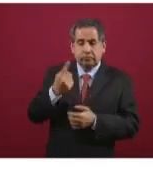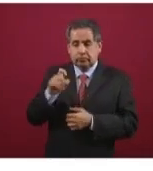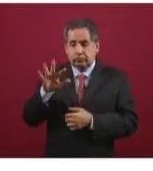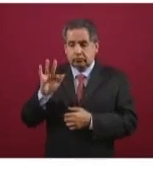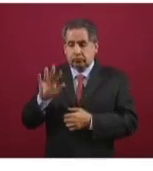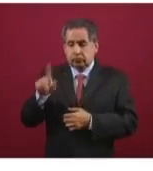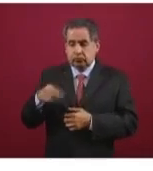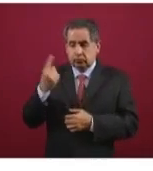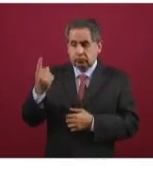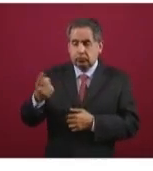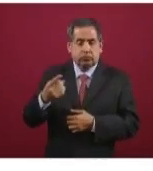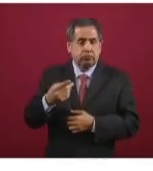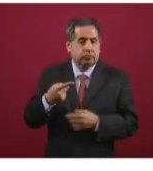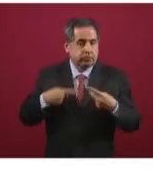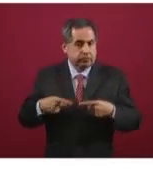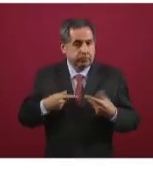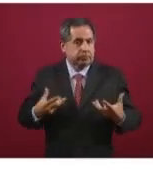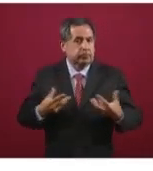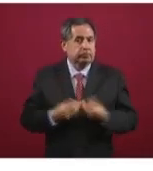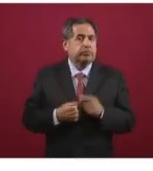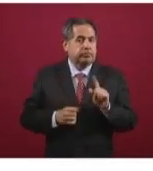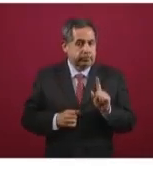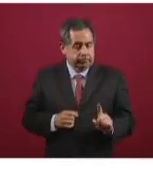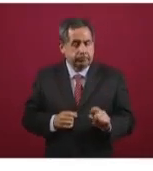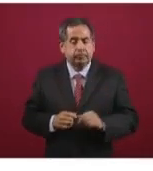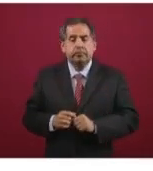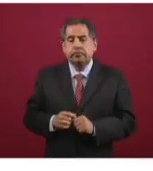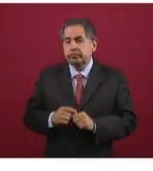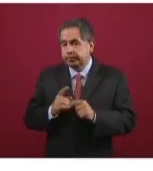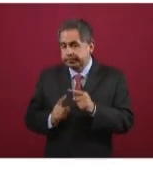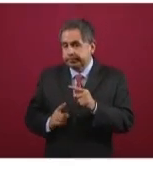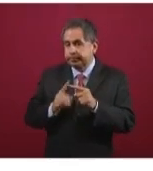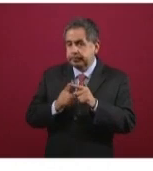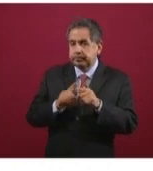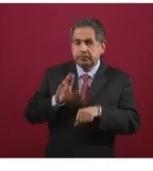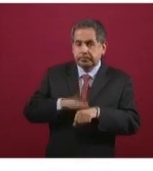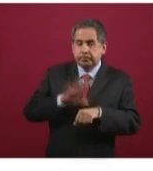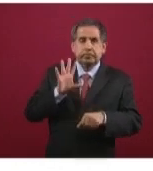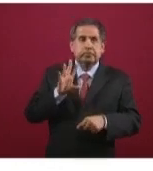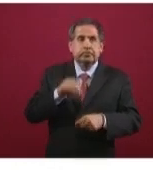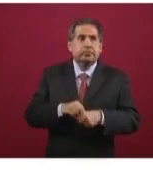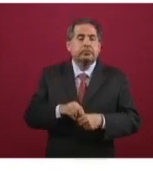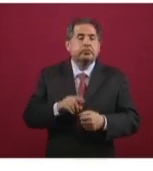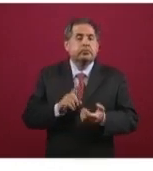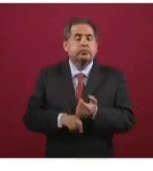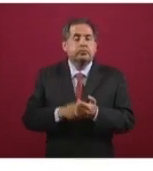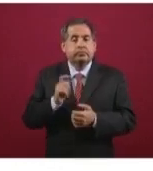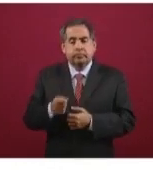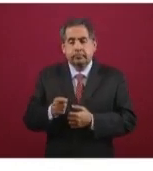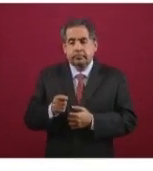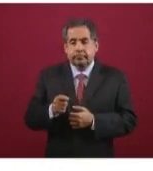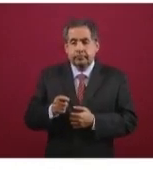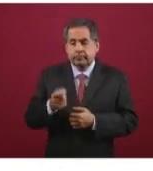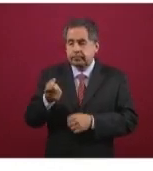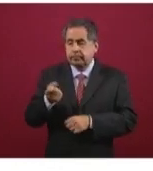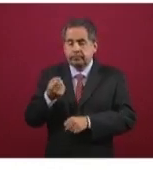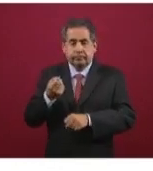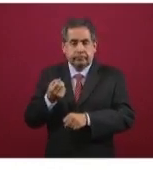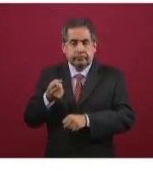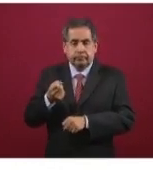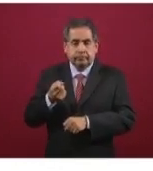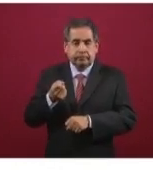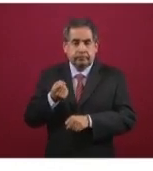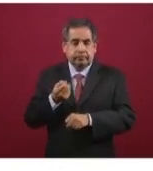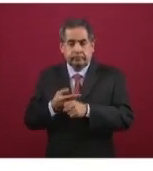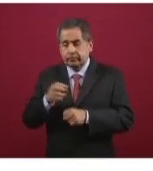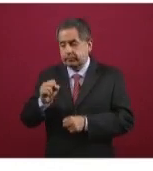9,141 elementos. A ello le sumamos el despliegue permanente de la Secretaría de Marina, de la Secretaría de